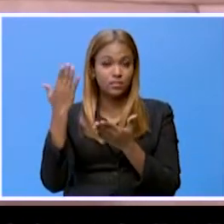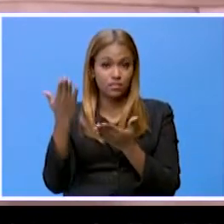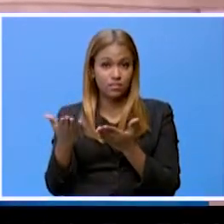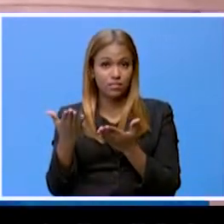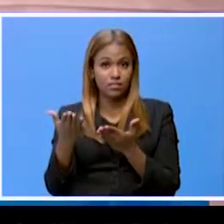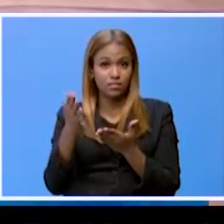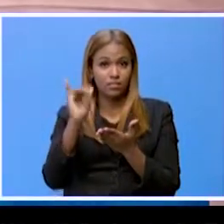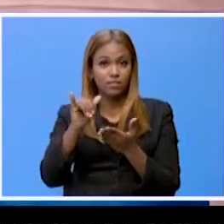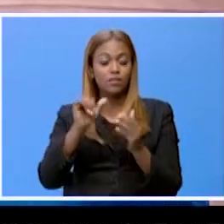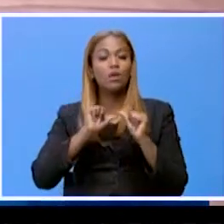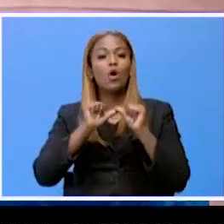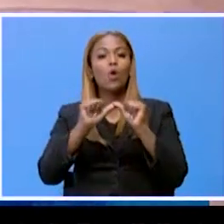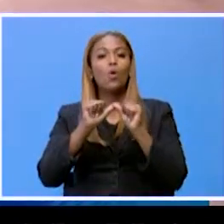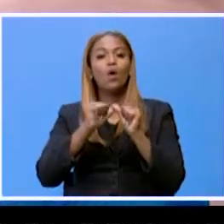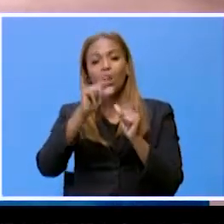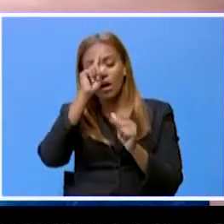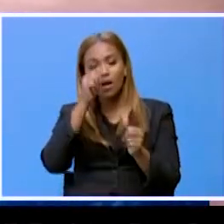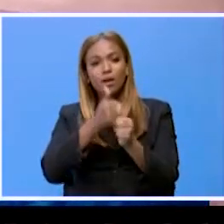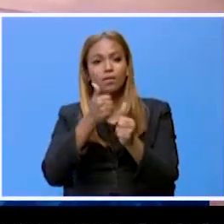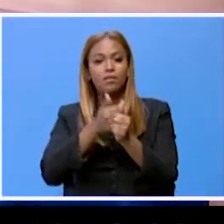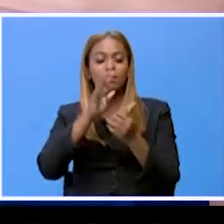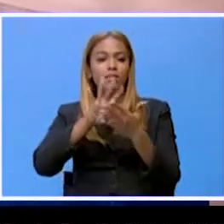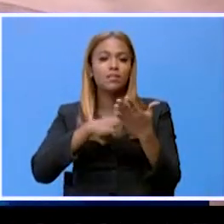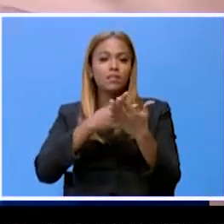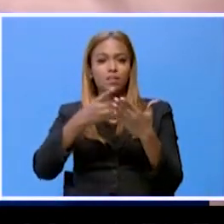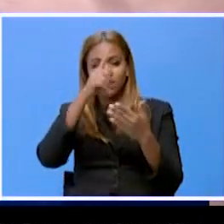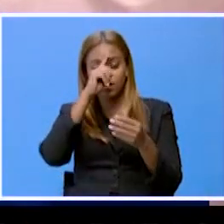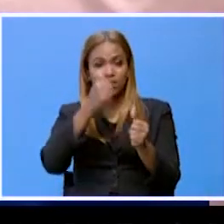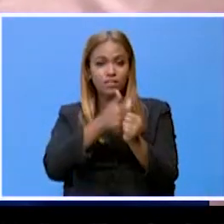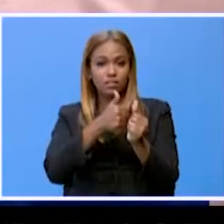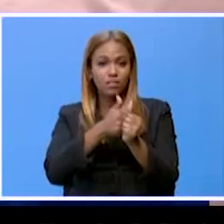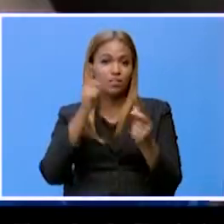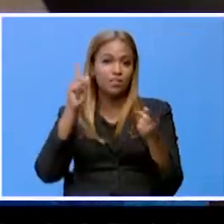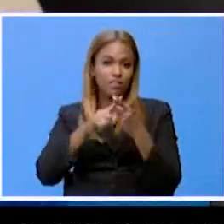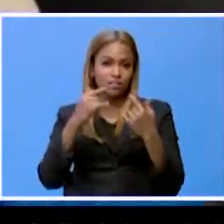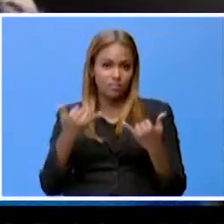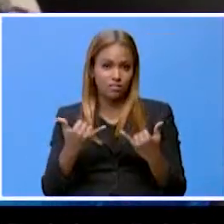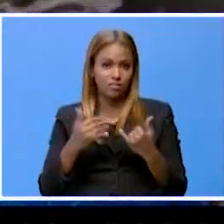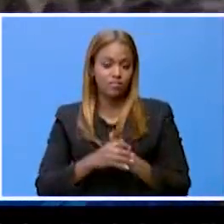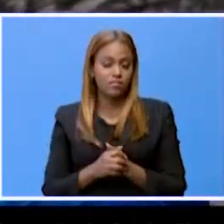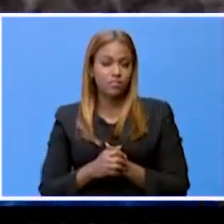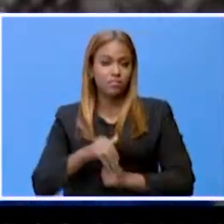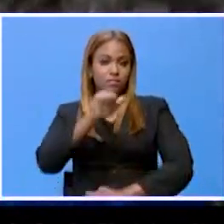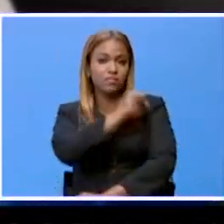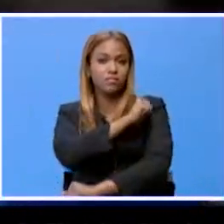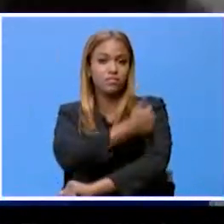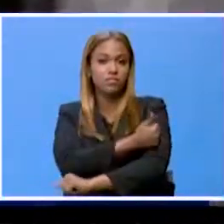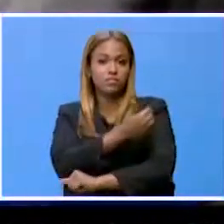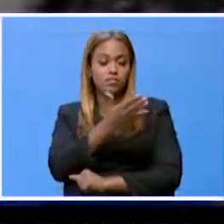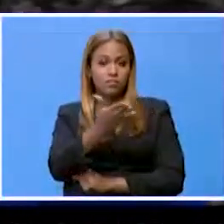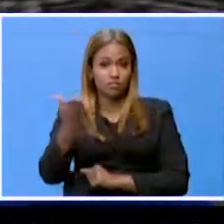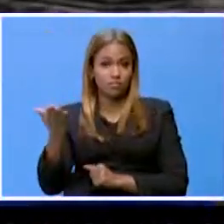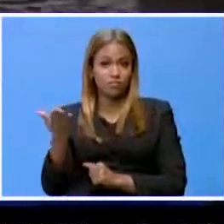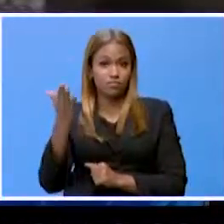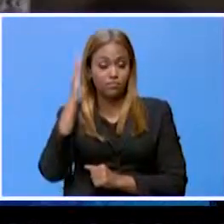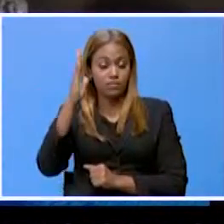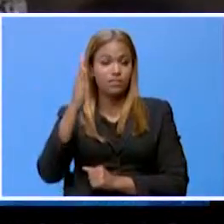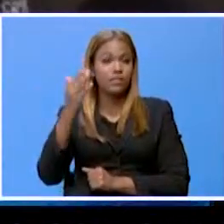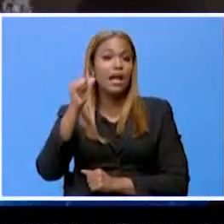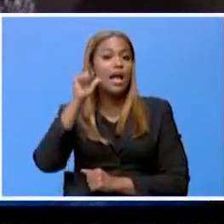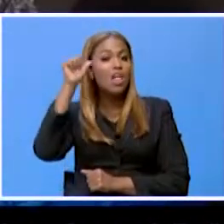Vacunación continuará con el mismo horario y protocolo sanitario establecido hasta el momento. Las autoridades recordaron que solo adultos